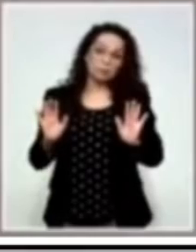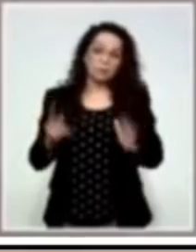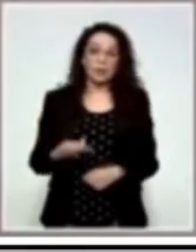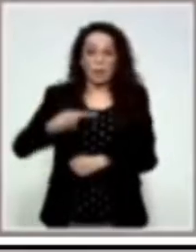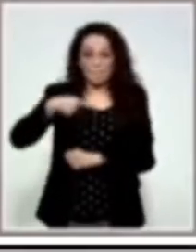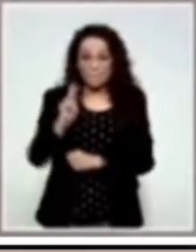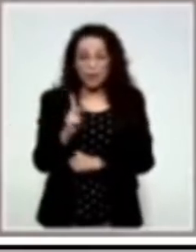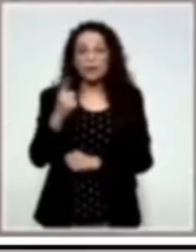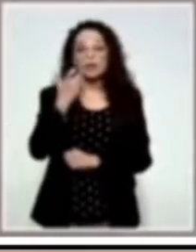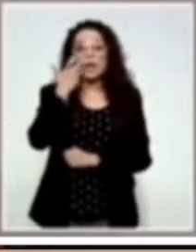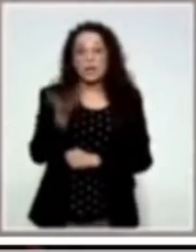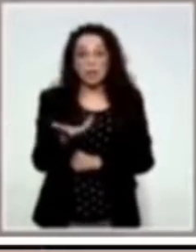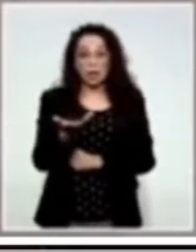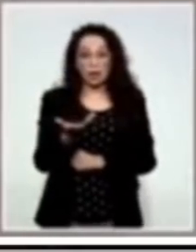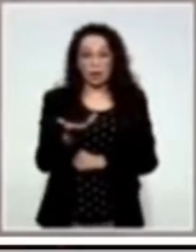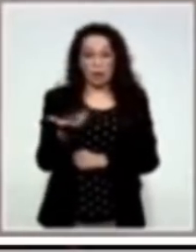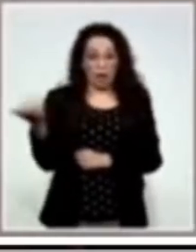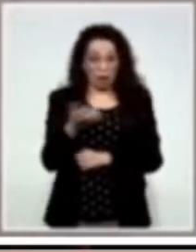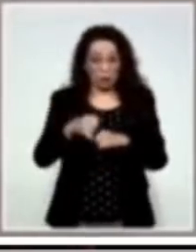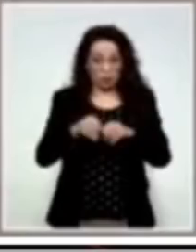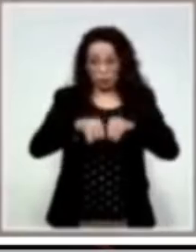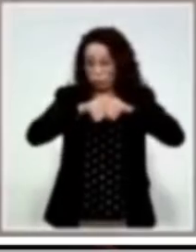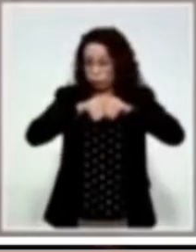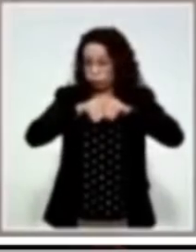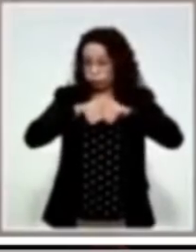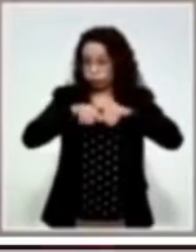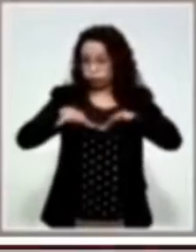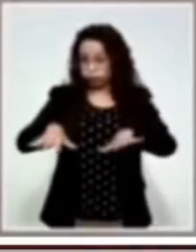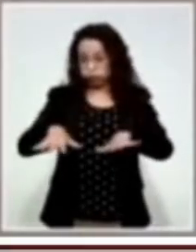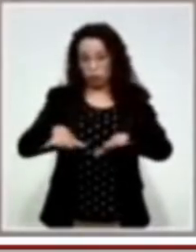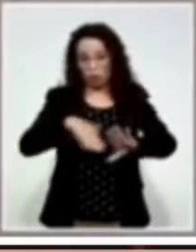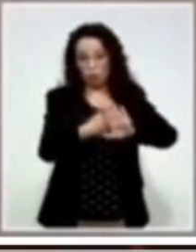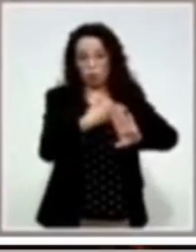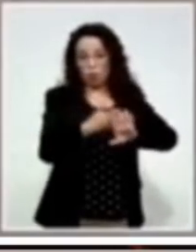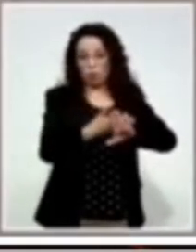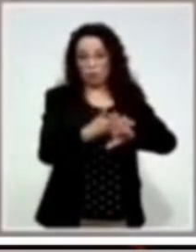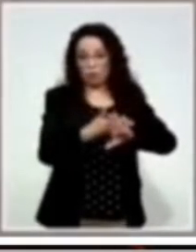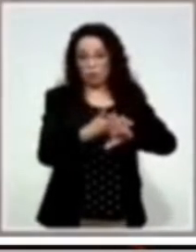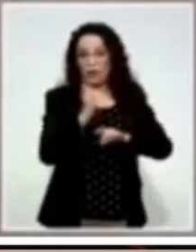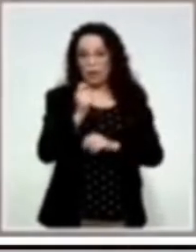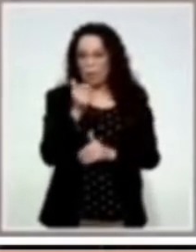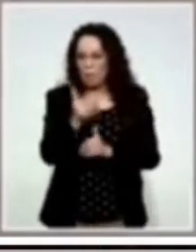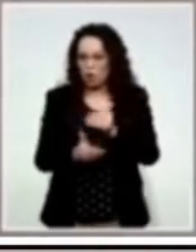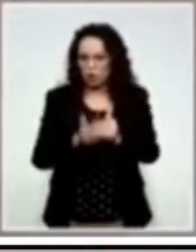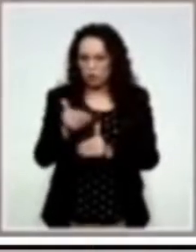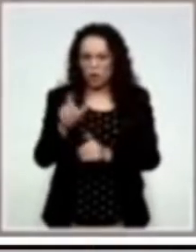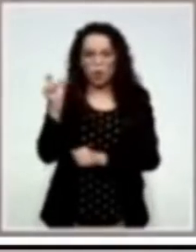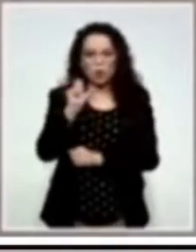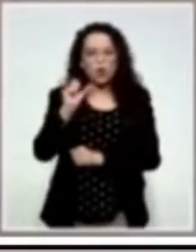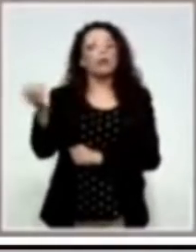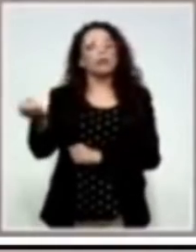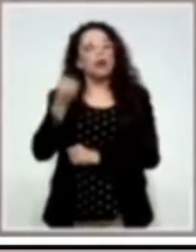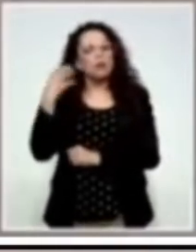de generar este tipo de versiones para descalificar un proceso, una sesión que se llevó